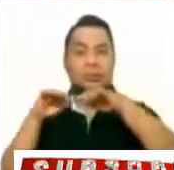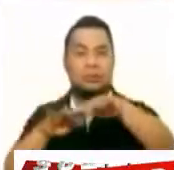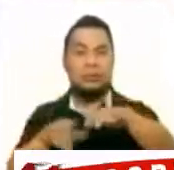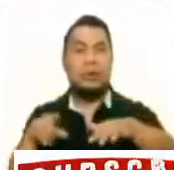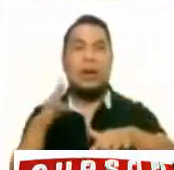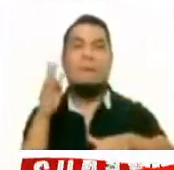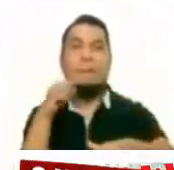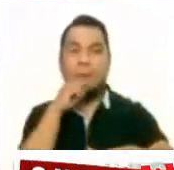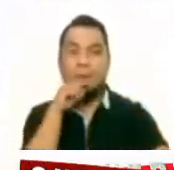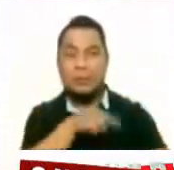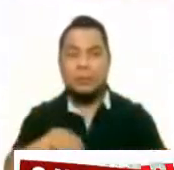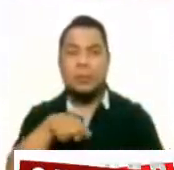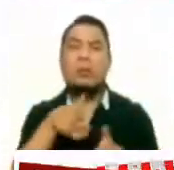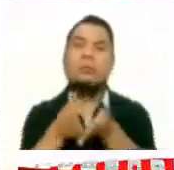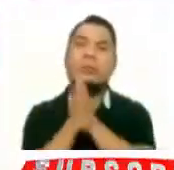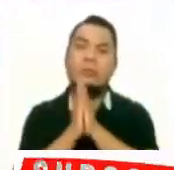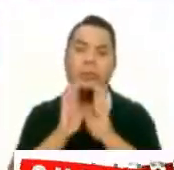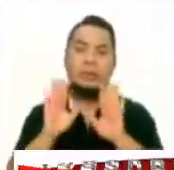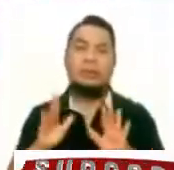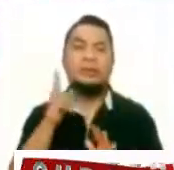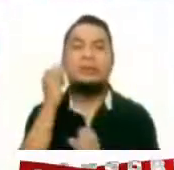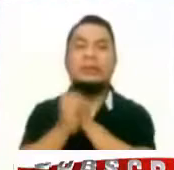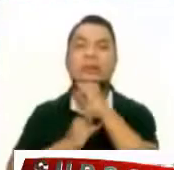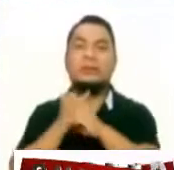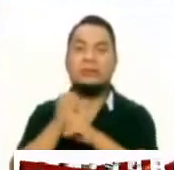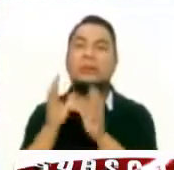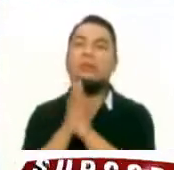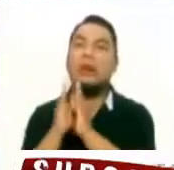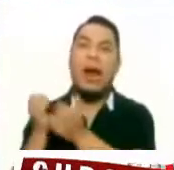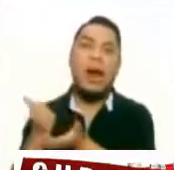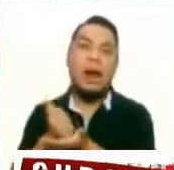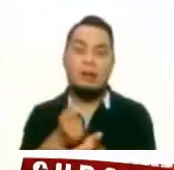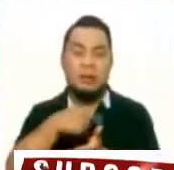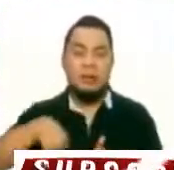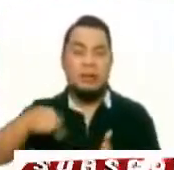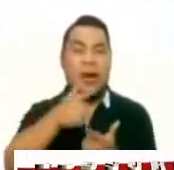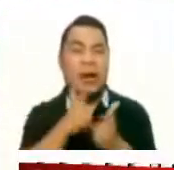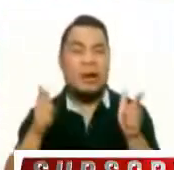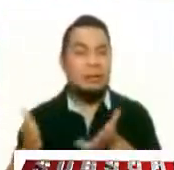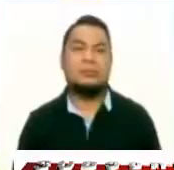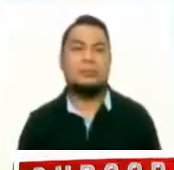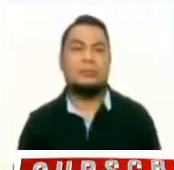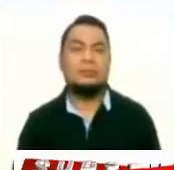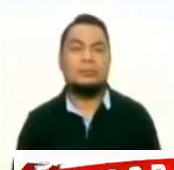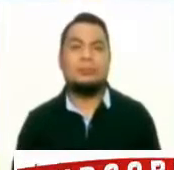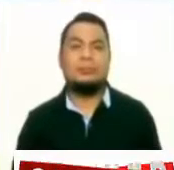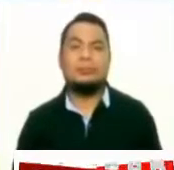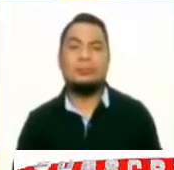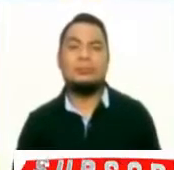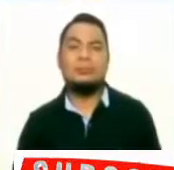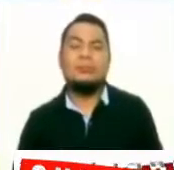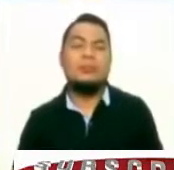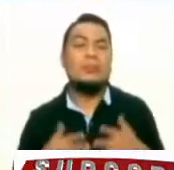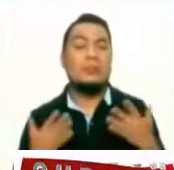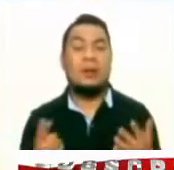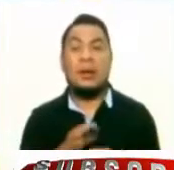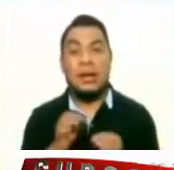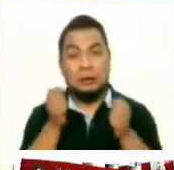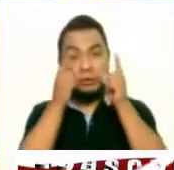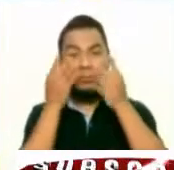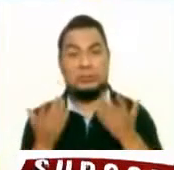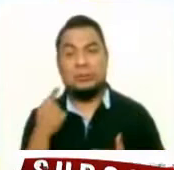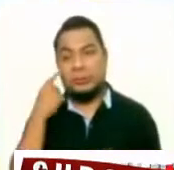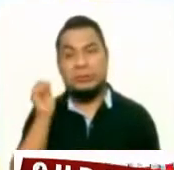acería de Azovstal pidieron la mediación internacional para liberar la ciudad portuaria ucraniana. Bueno amigos, parece que el